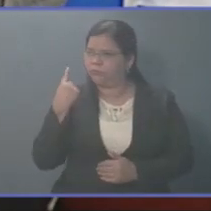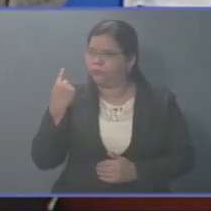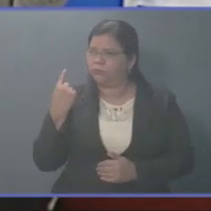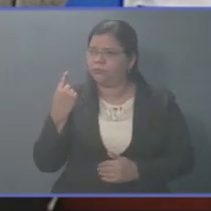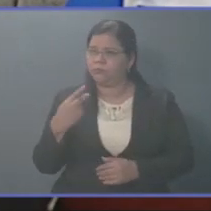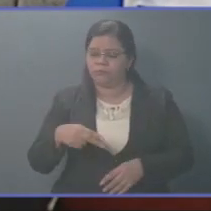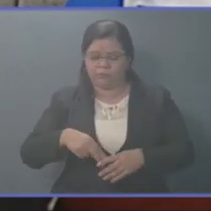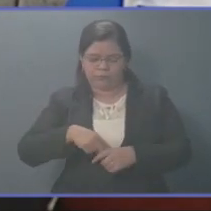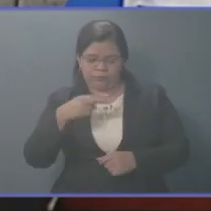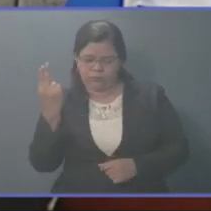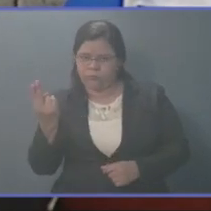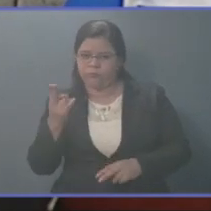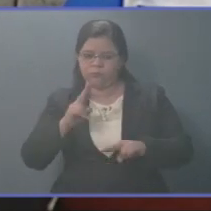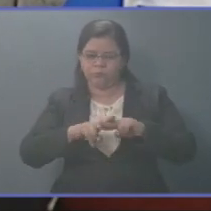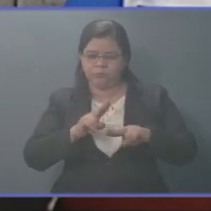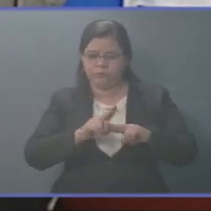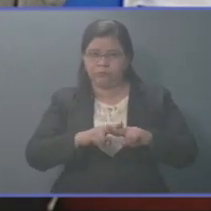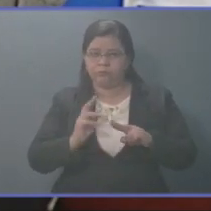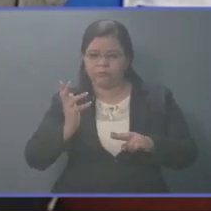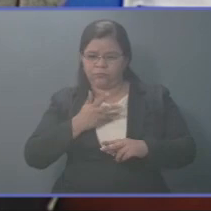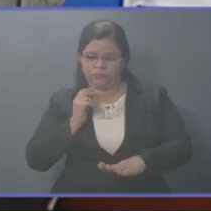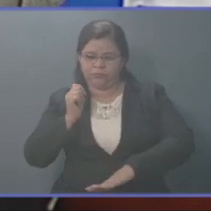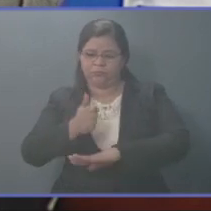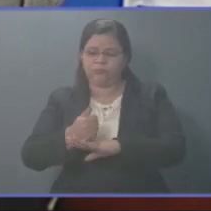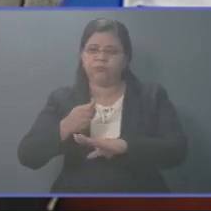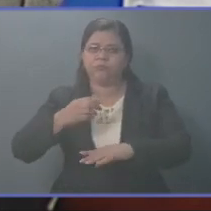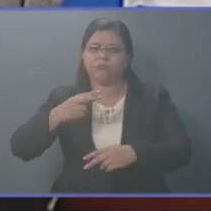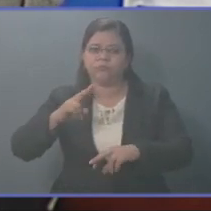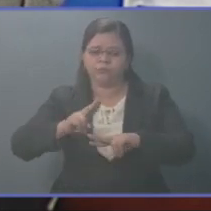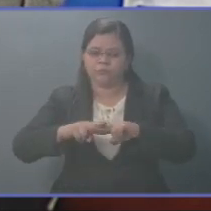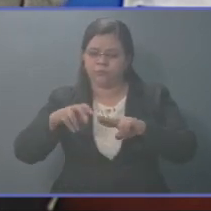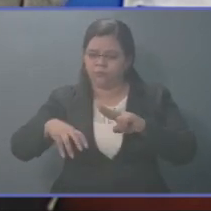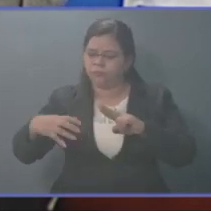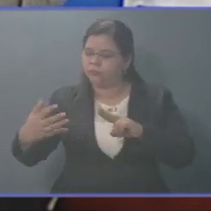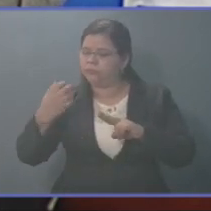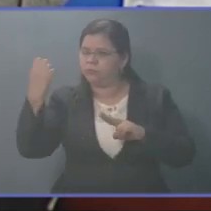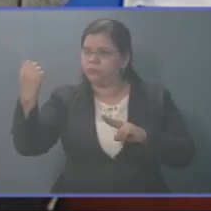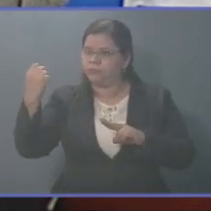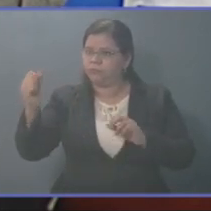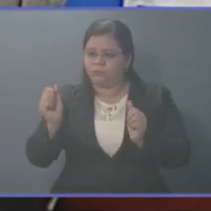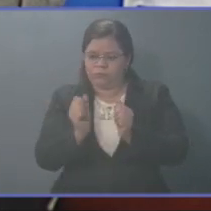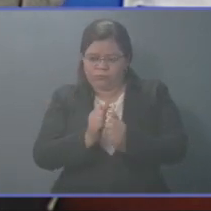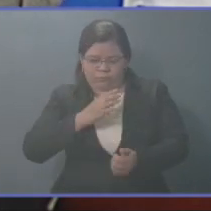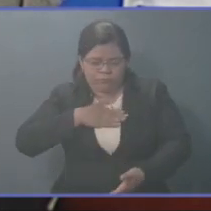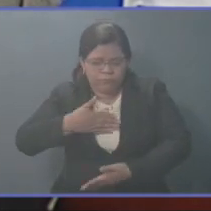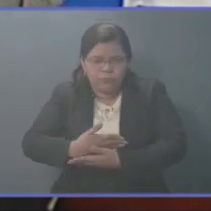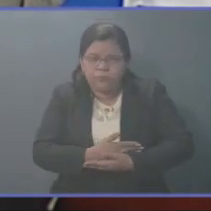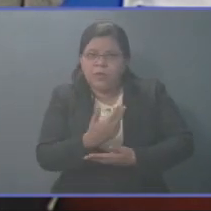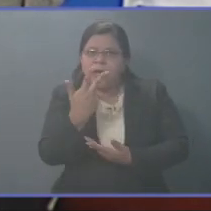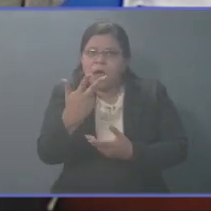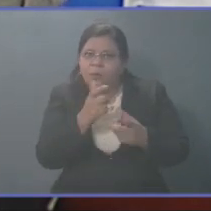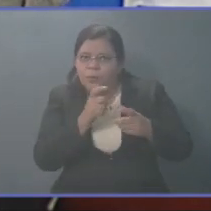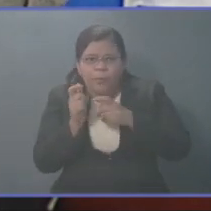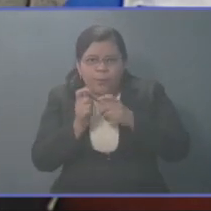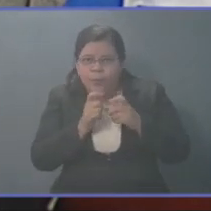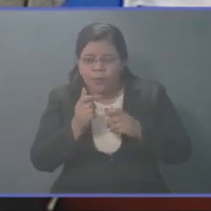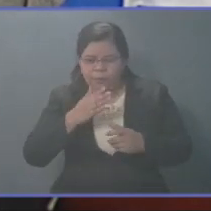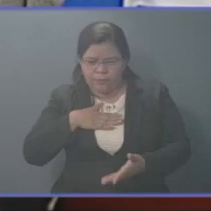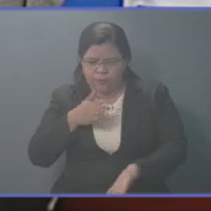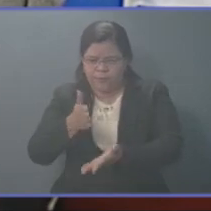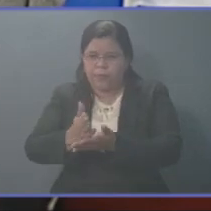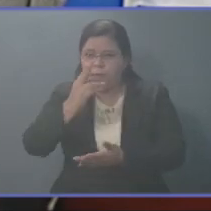Arena, cuando formamos Gana, con mi hijito de 3 años, estaba en una iglesia